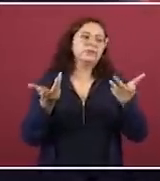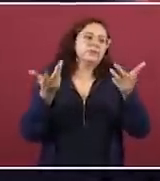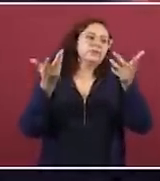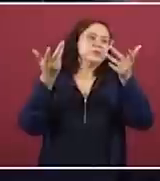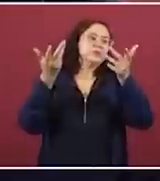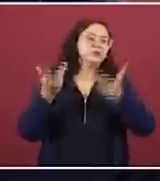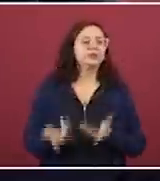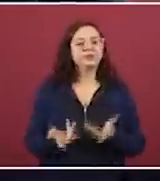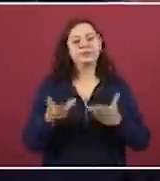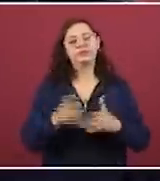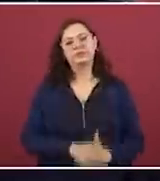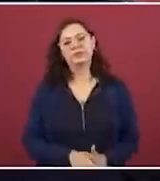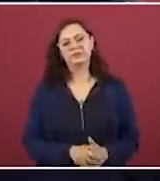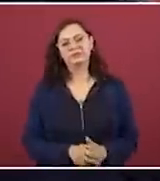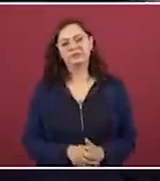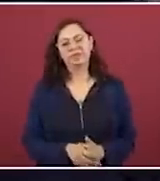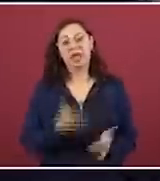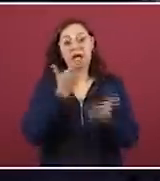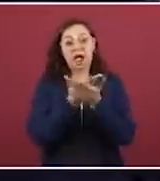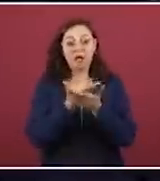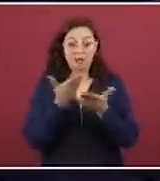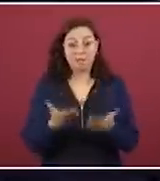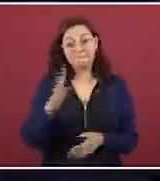el neoliberalismo?